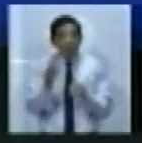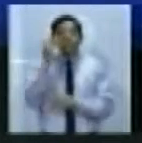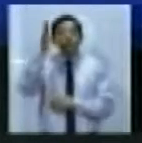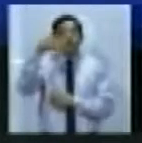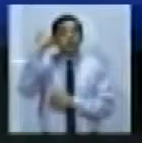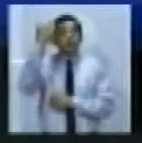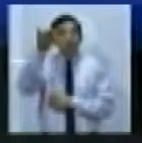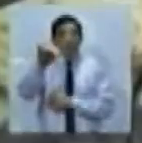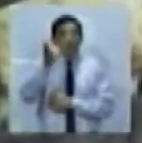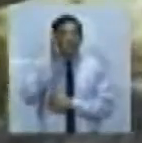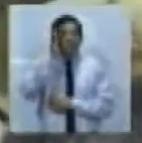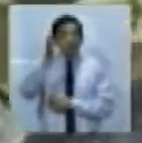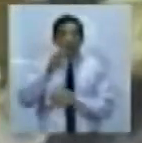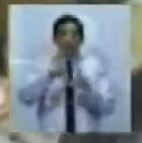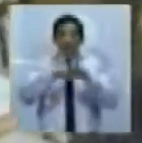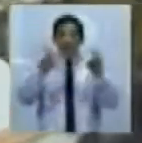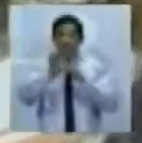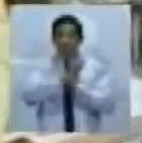futuro.